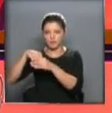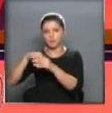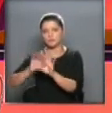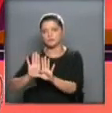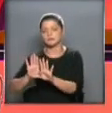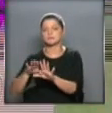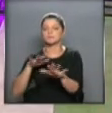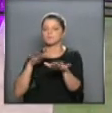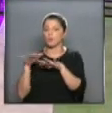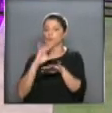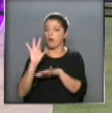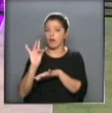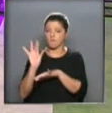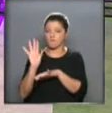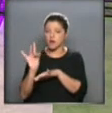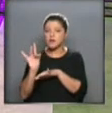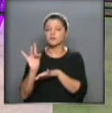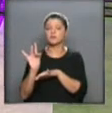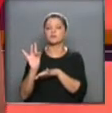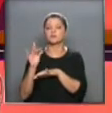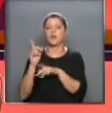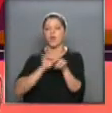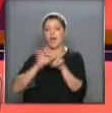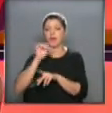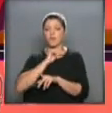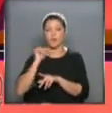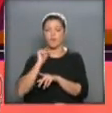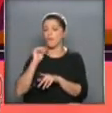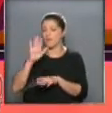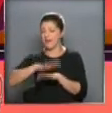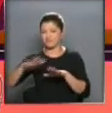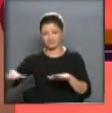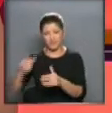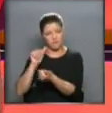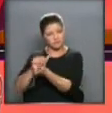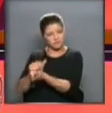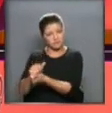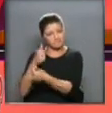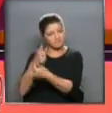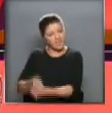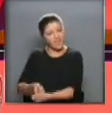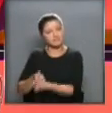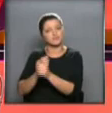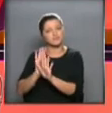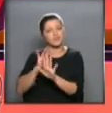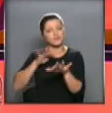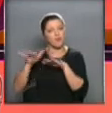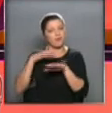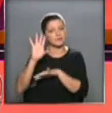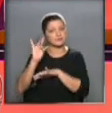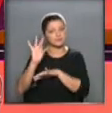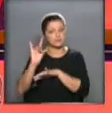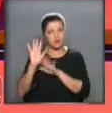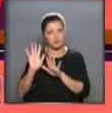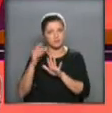buenos. Eso ya hay muchas, por ejemplo, muchos curas que violan chicos, esas cosas que son complicadas, y eso